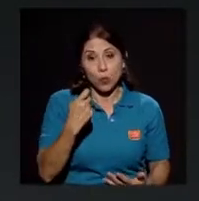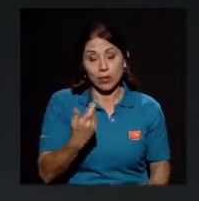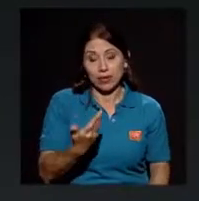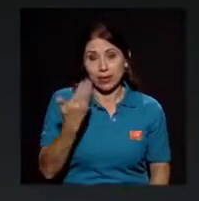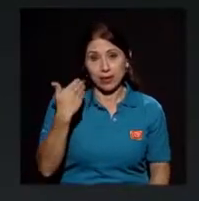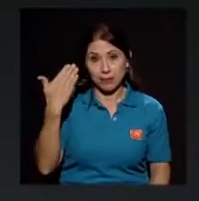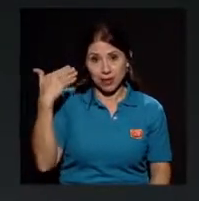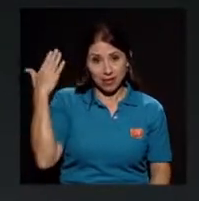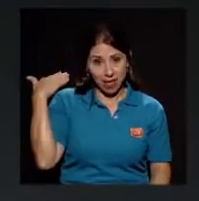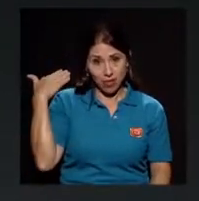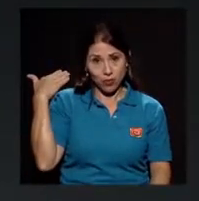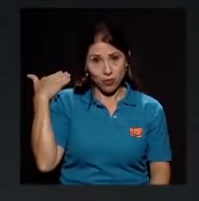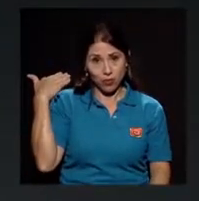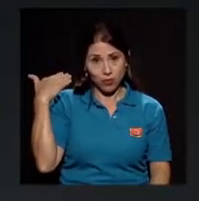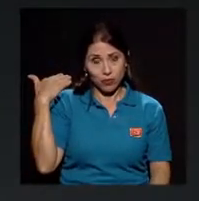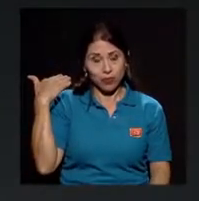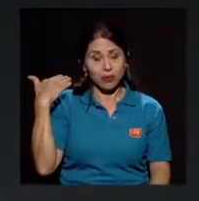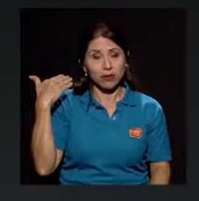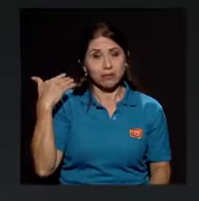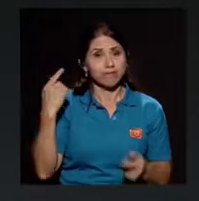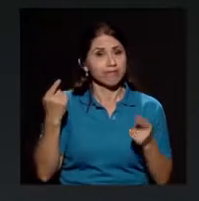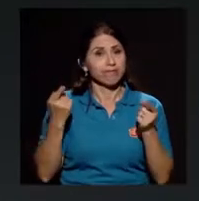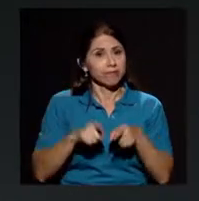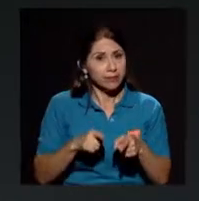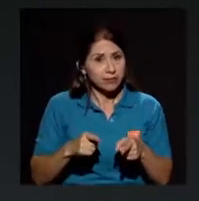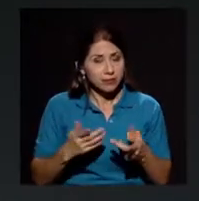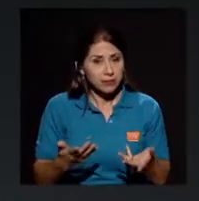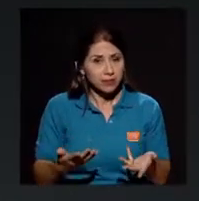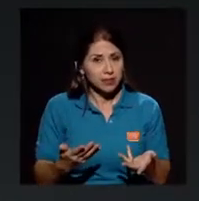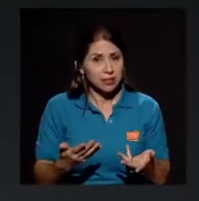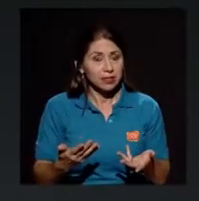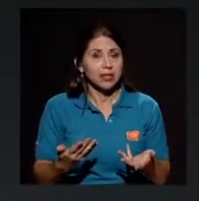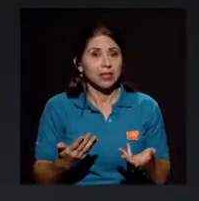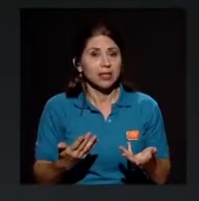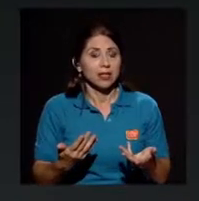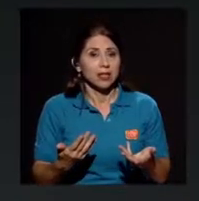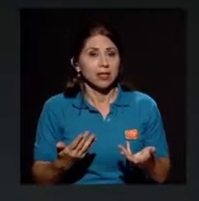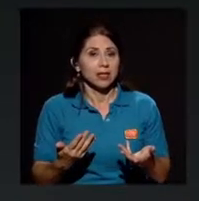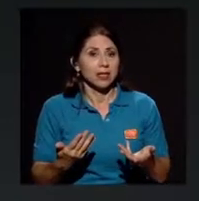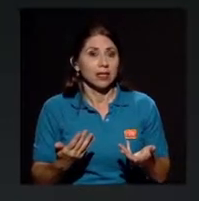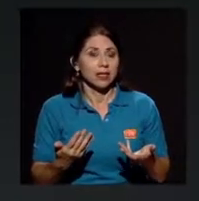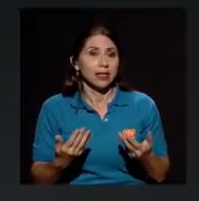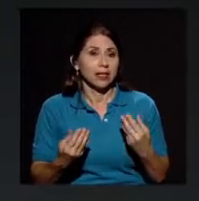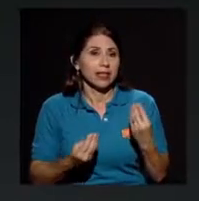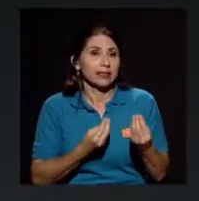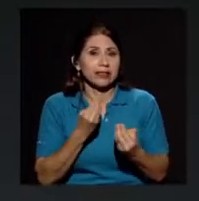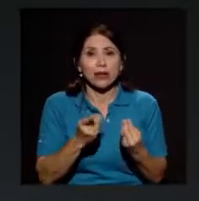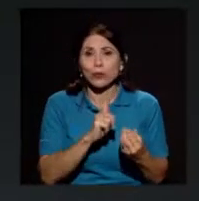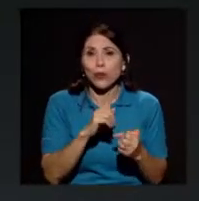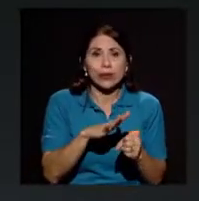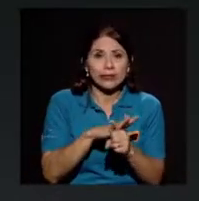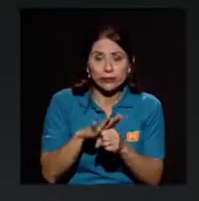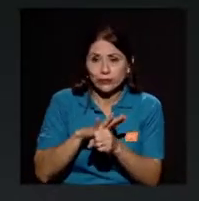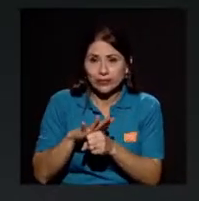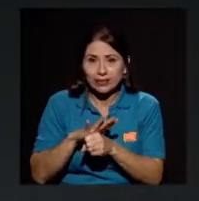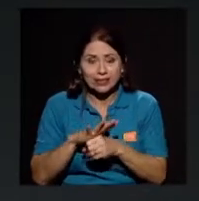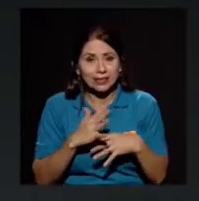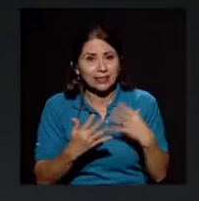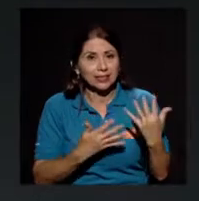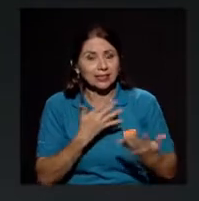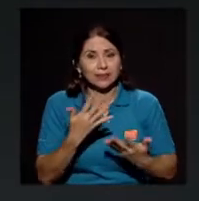cada vez más alcanzado para menos si lo que hemos hecho